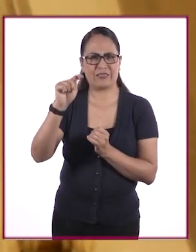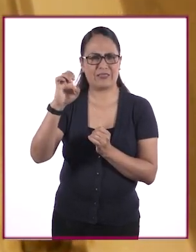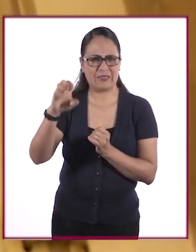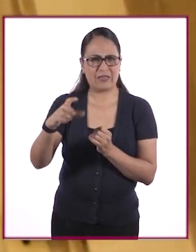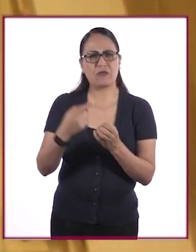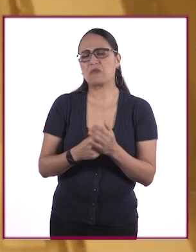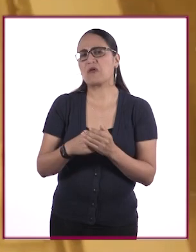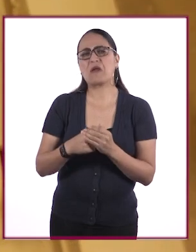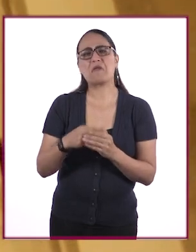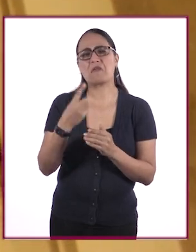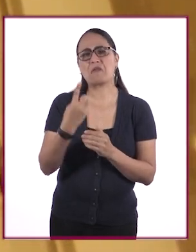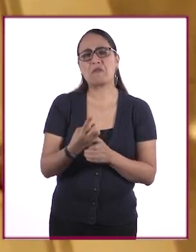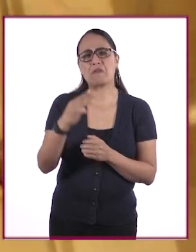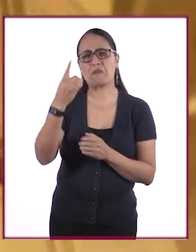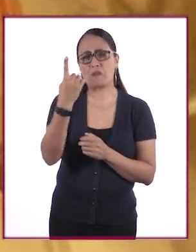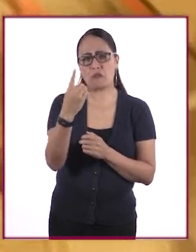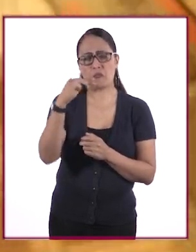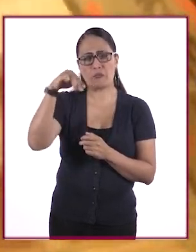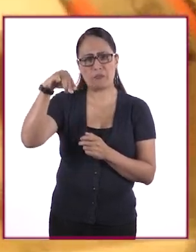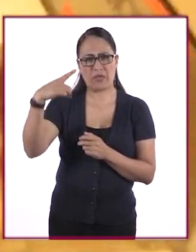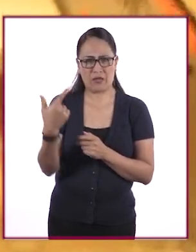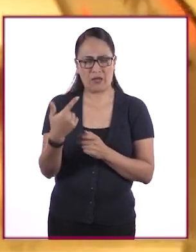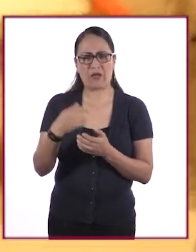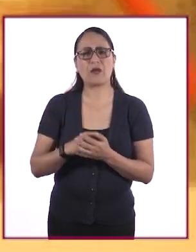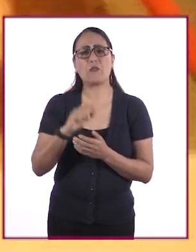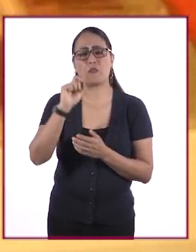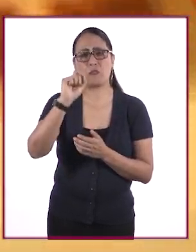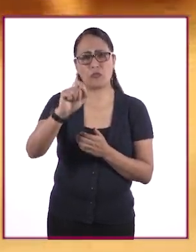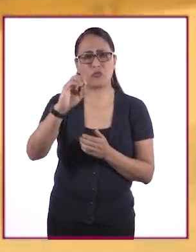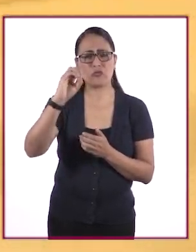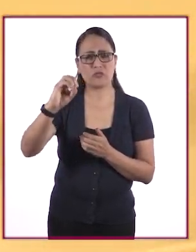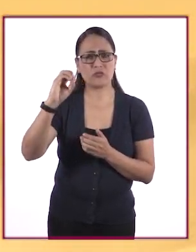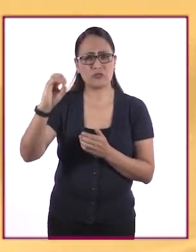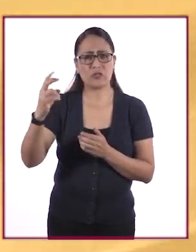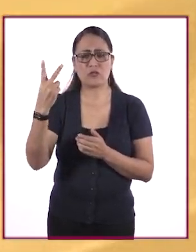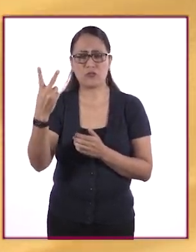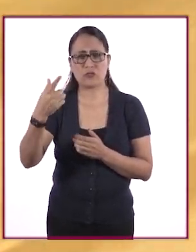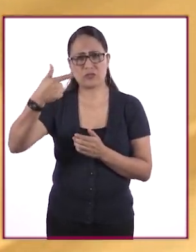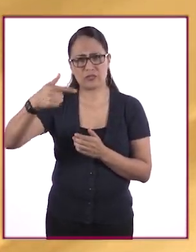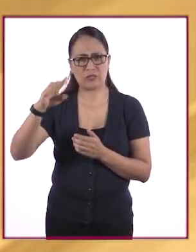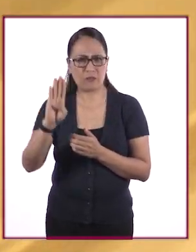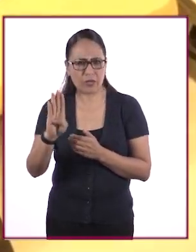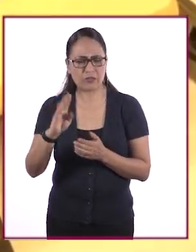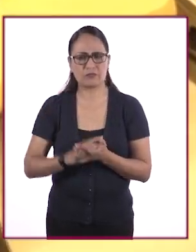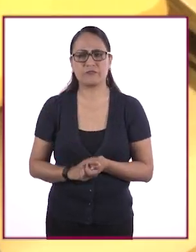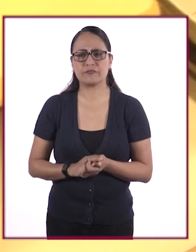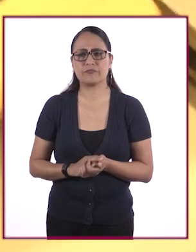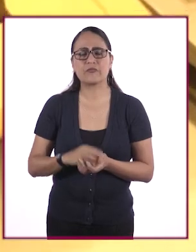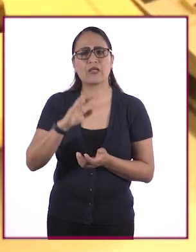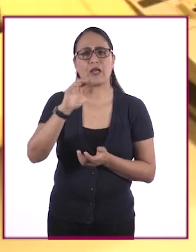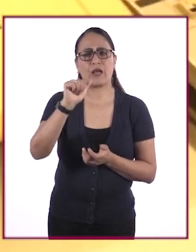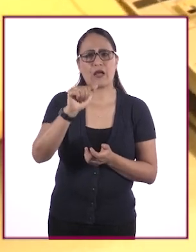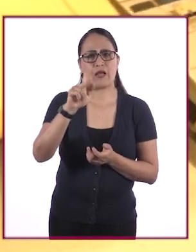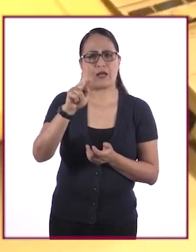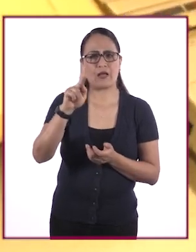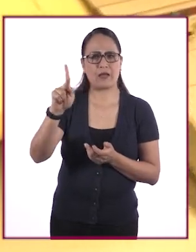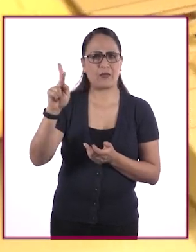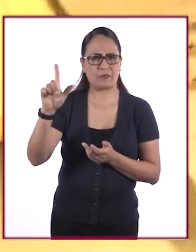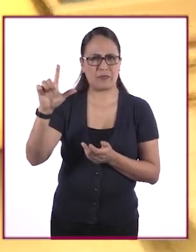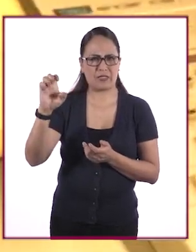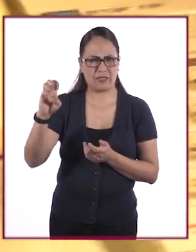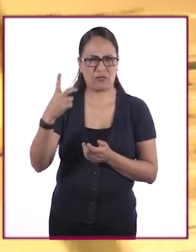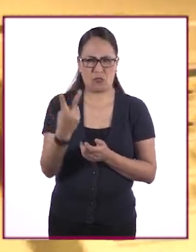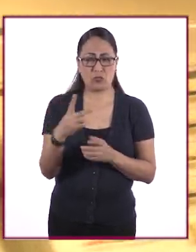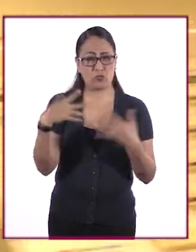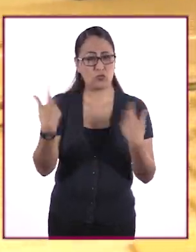les cabían solo mega y medio de información, es decir, 0.0002 gigabytes. La Apple II, que fue una novedad